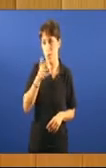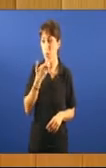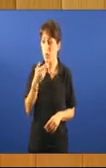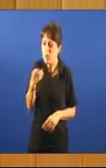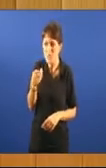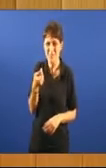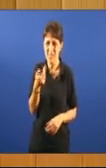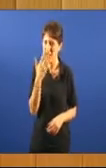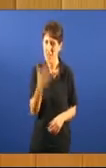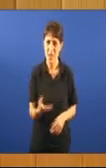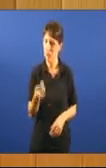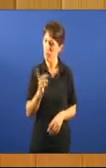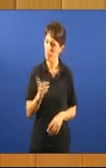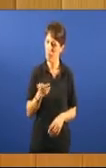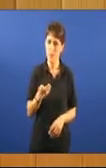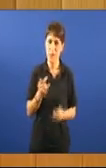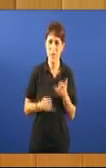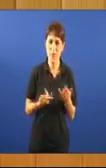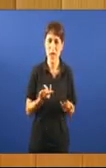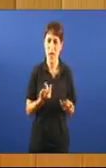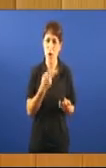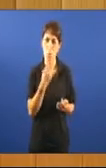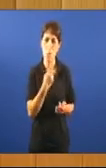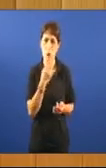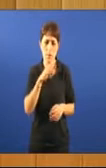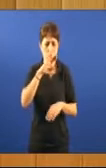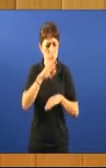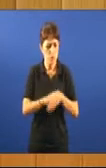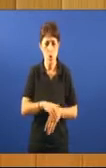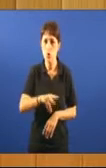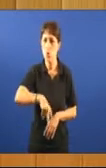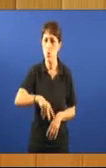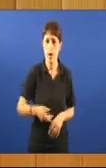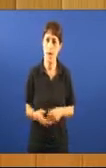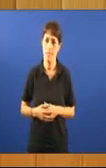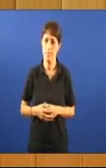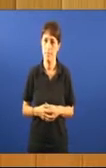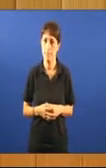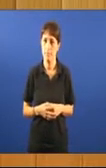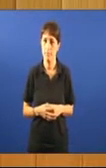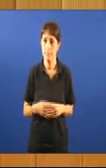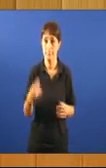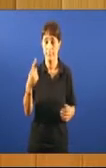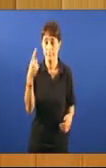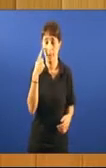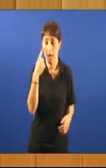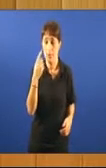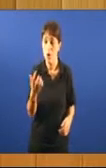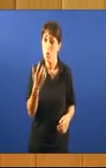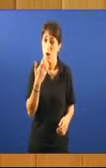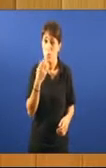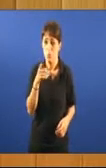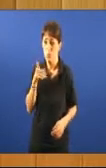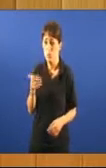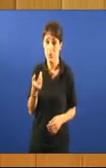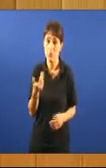críbel, non ten palabra, non cumple nunca os seus compromisos. Mire, se vostede fose de